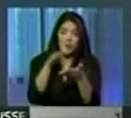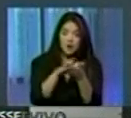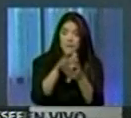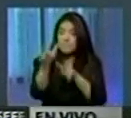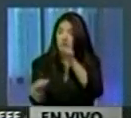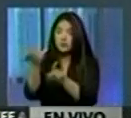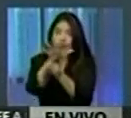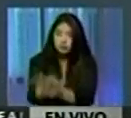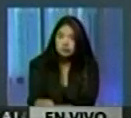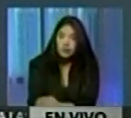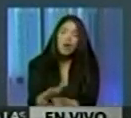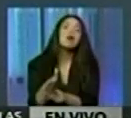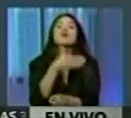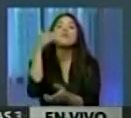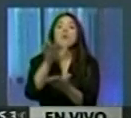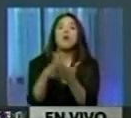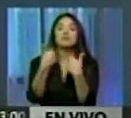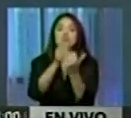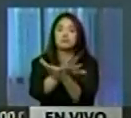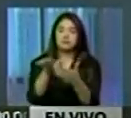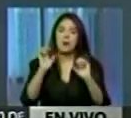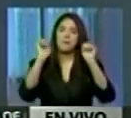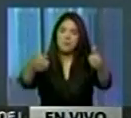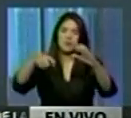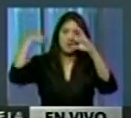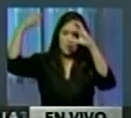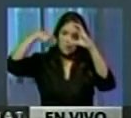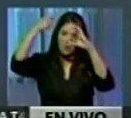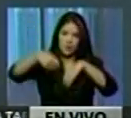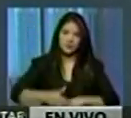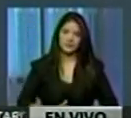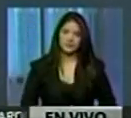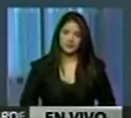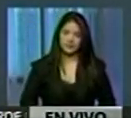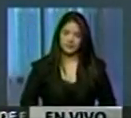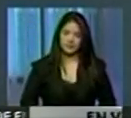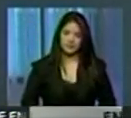desplazados y muertes violentas. Adelante video, por favor.